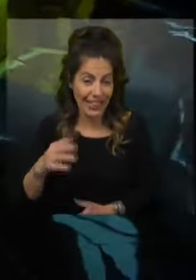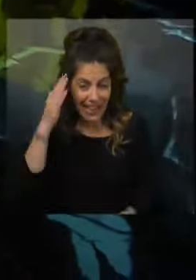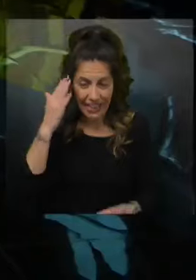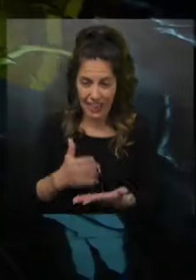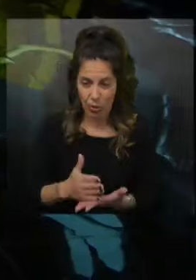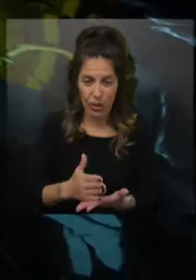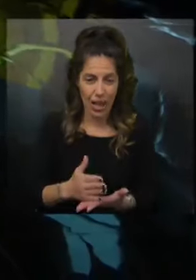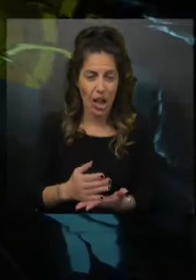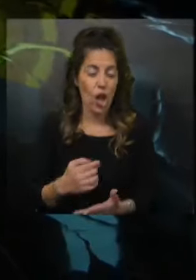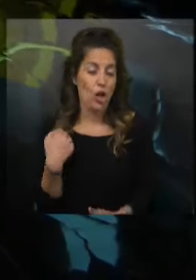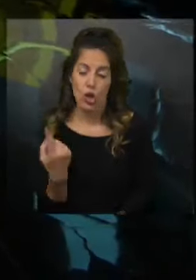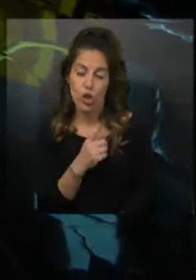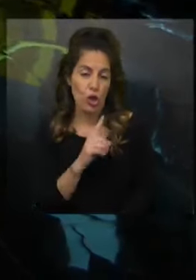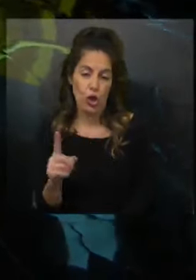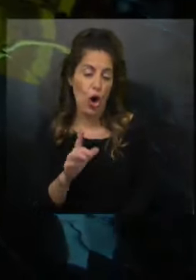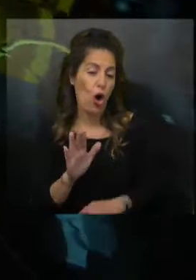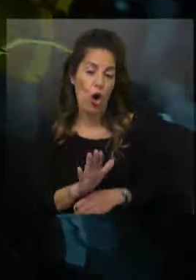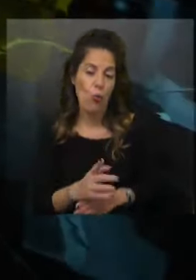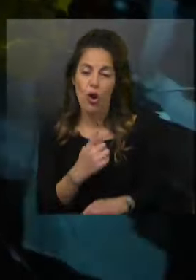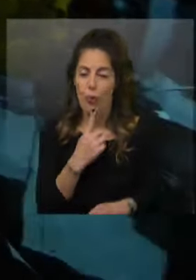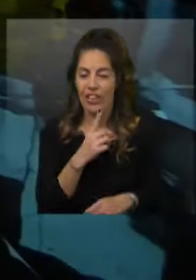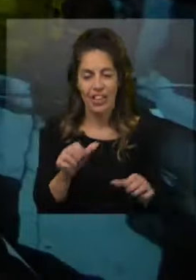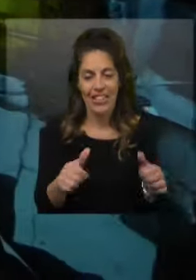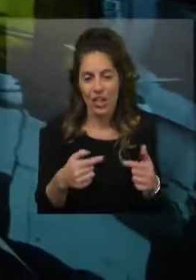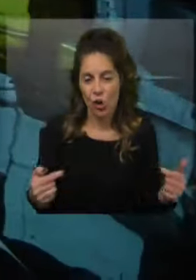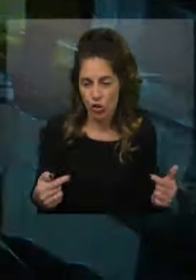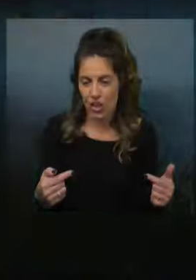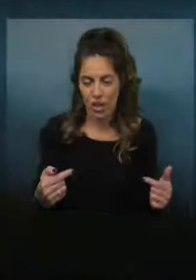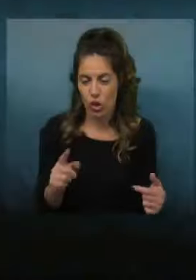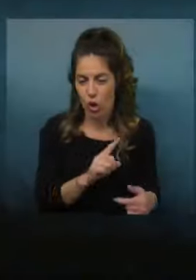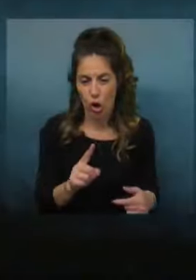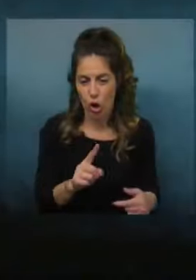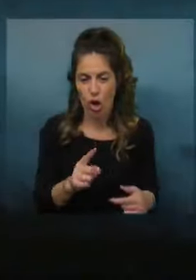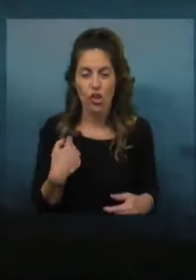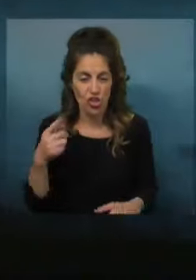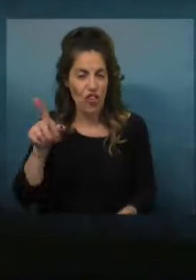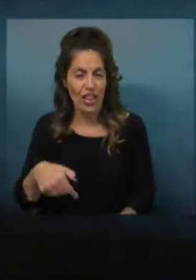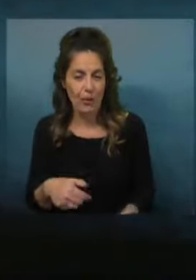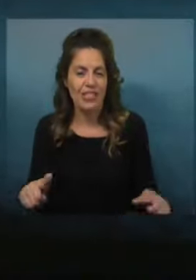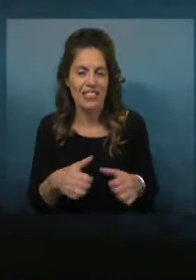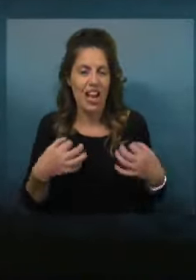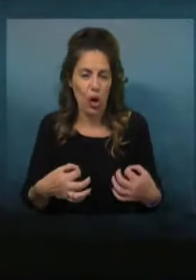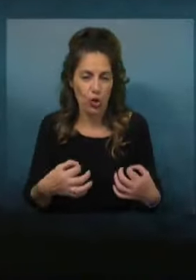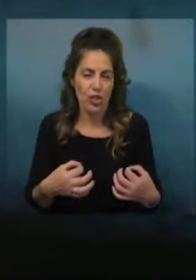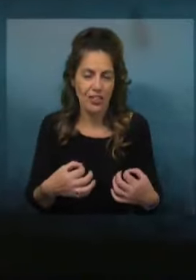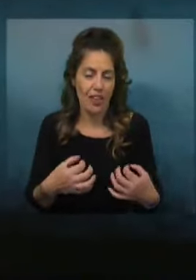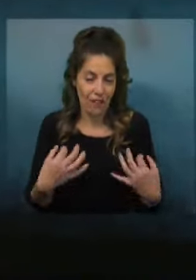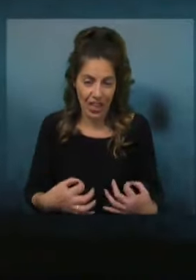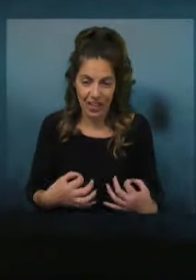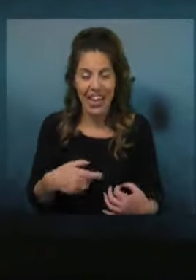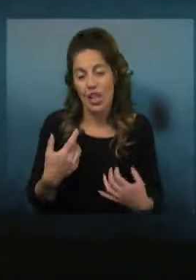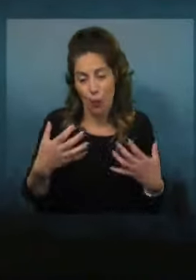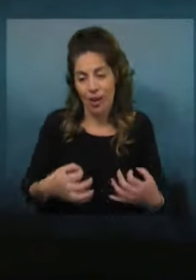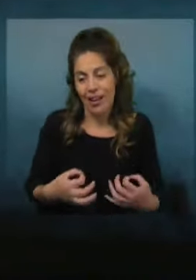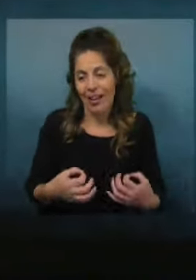nosotros en realidad no somos como los políticos que hacen cosas que no deben nosotros venimos a hacer las cosas como se después la realidad